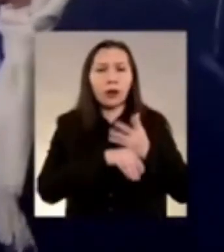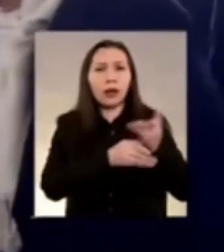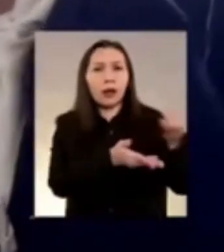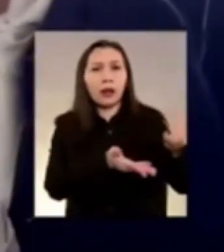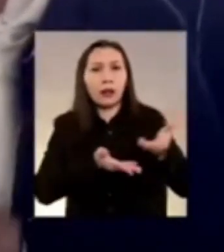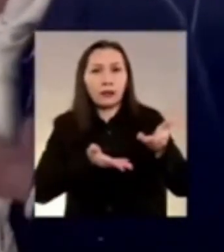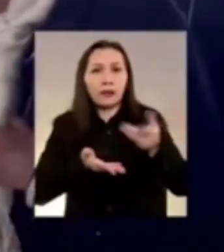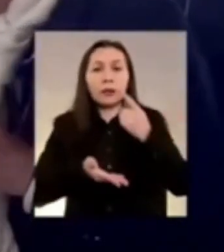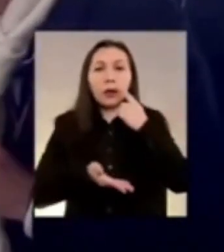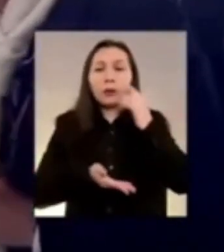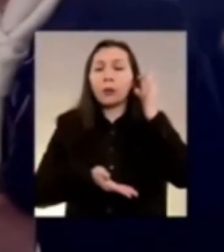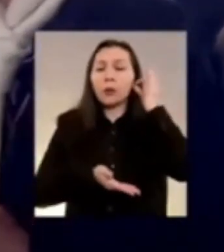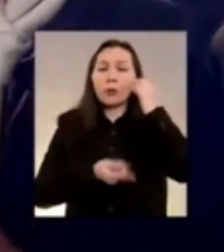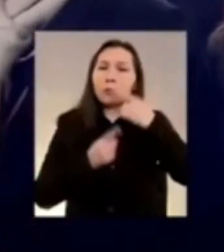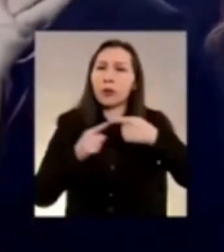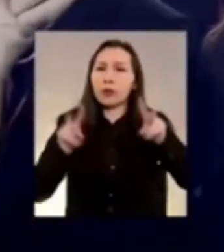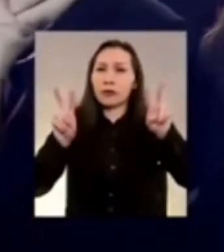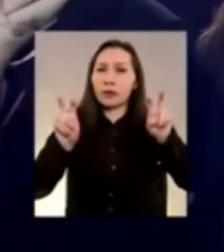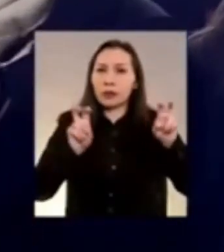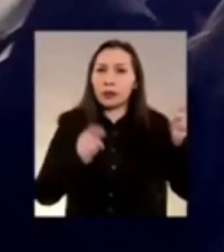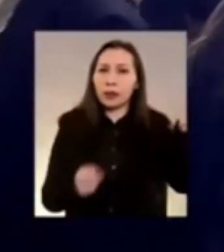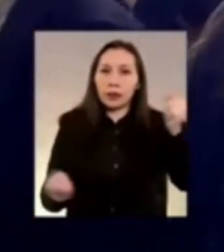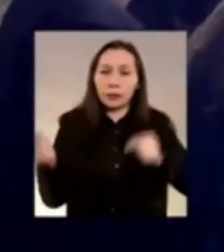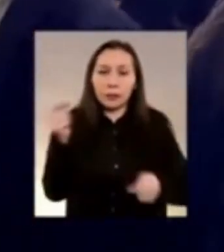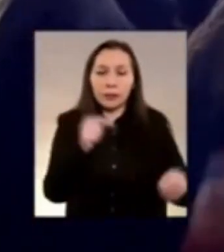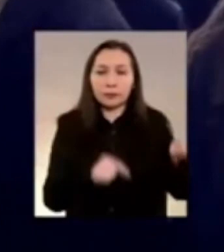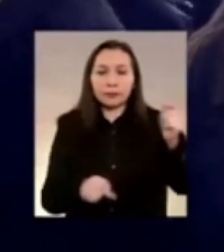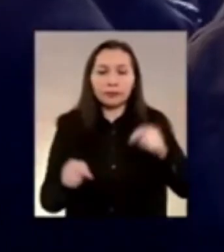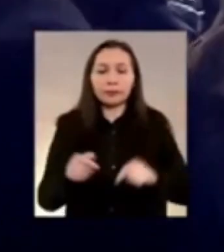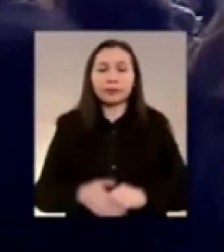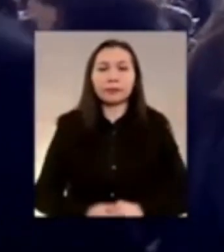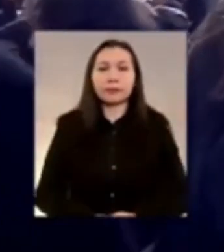e invitadas de distintos ámbitos.